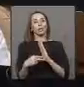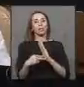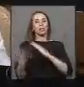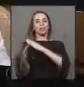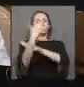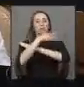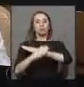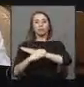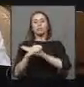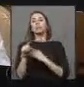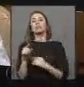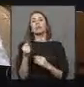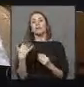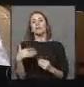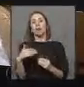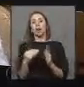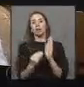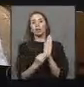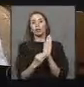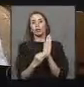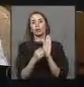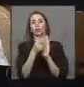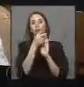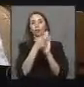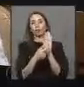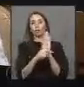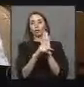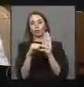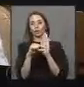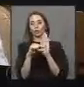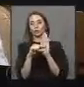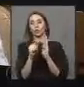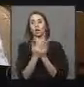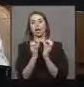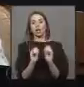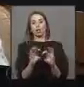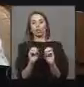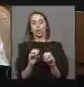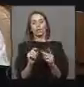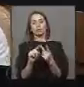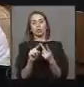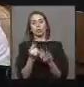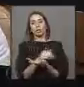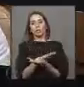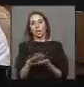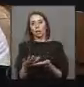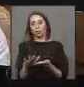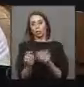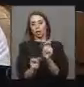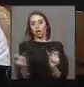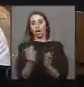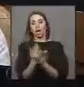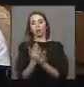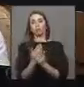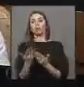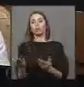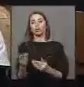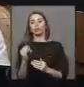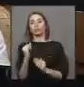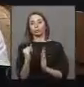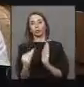ha sido lo que está en la glosa para lo que es educación, la gratuidad para los alumnos. Por eso